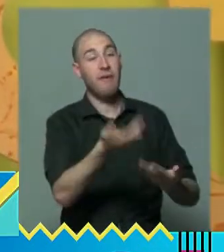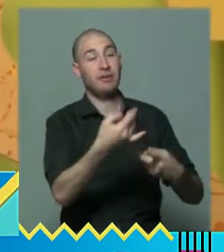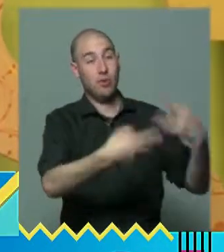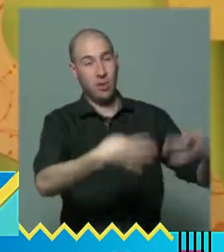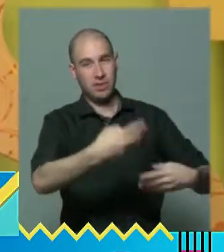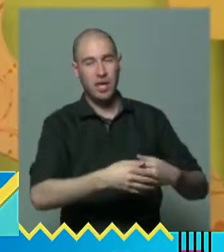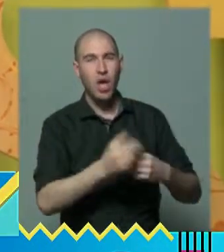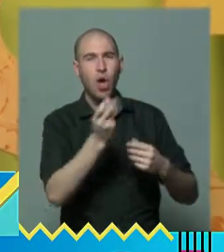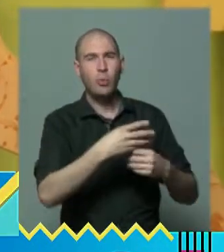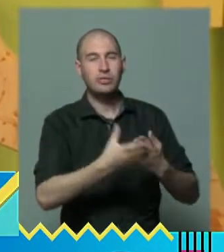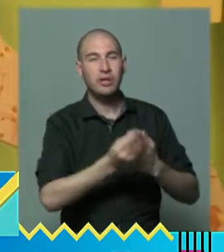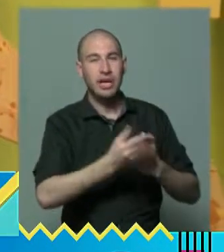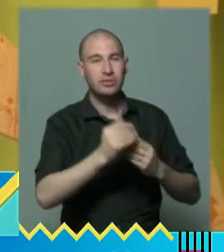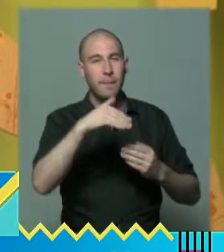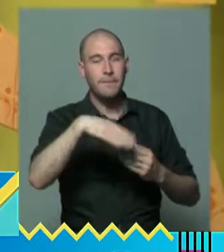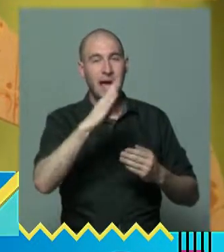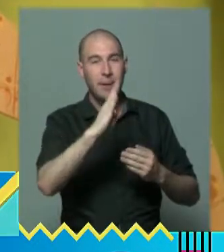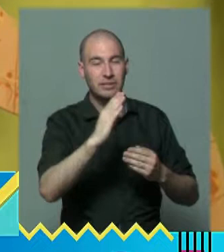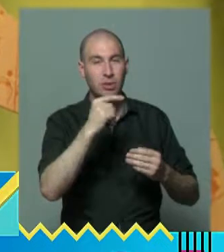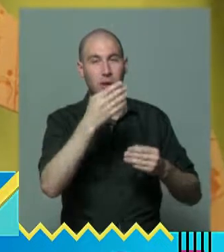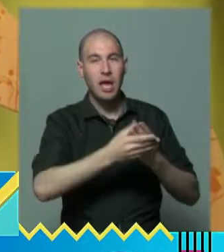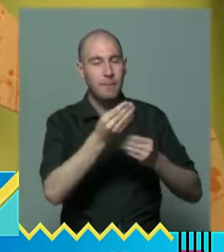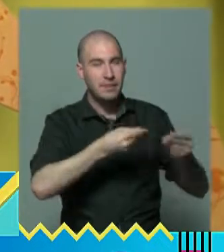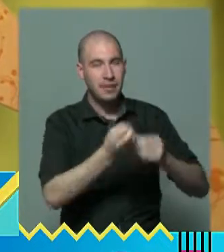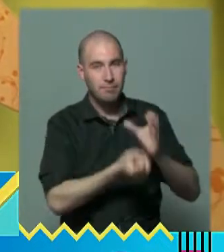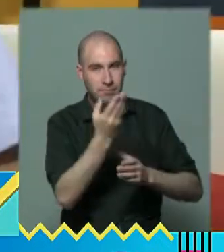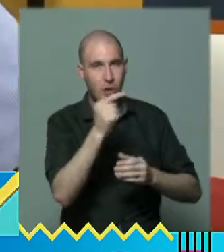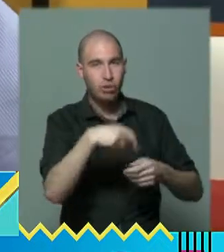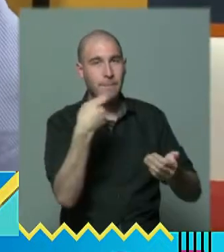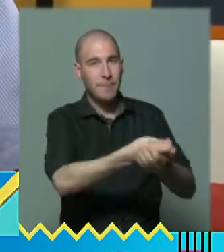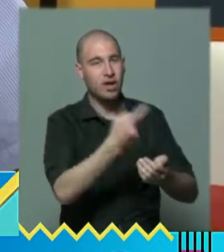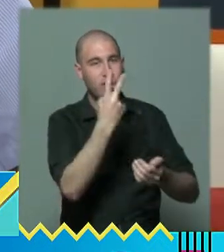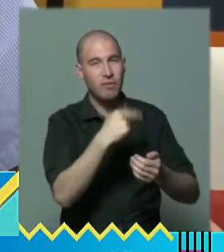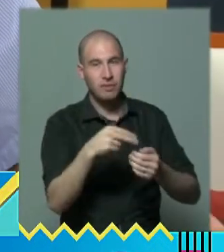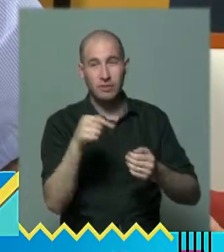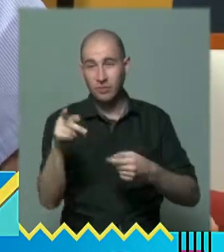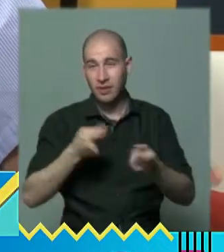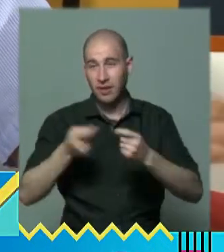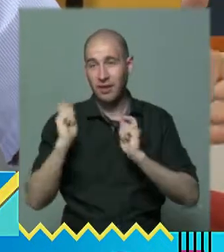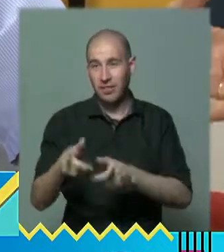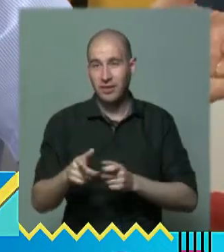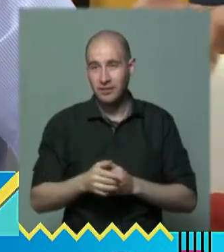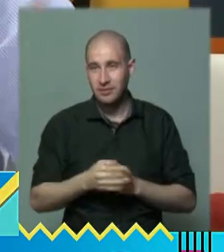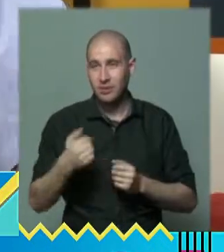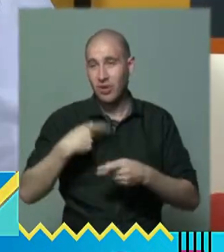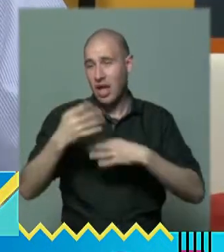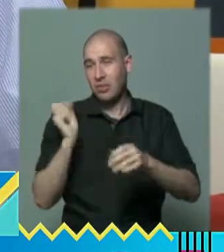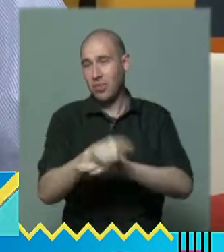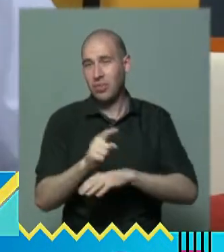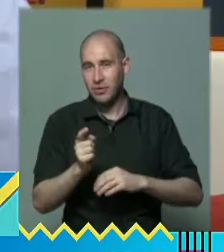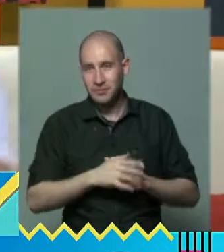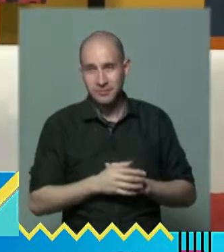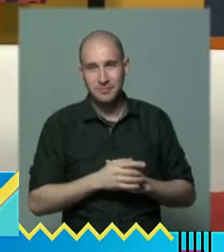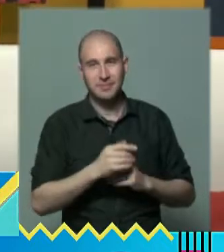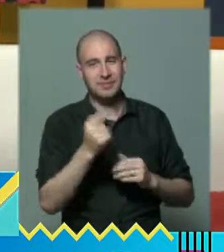cuentita. ¿Cuánto le cuesta el megavatio hora producido por esa empresa para pagar? Hágalo usted, que no sabe ni siquiera que estaba adjudicada la obra. Yo no me entro en esos cálculos. Bueno.